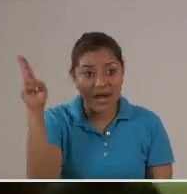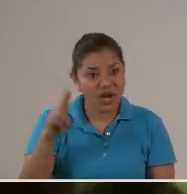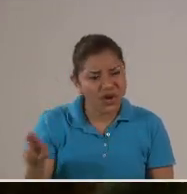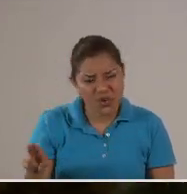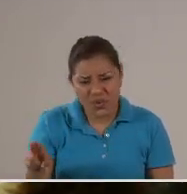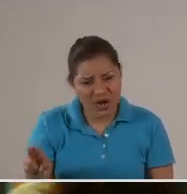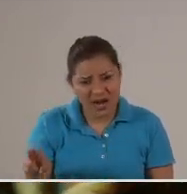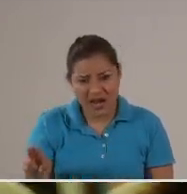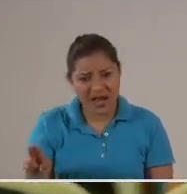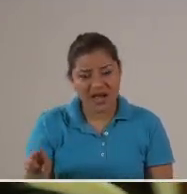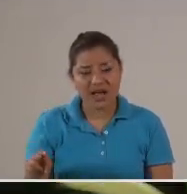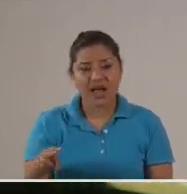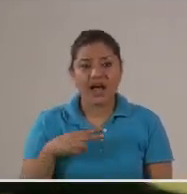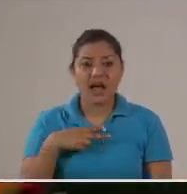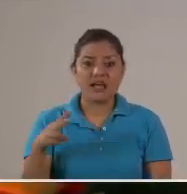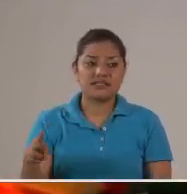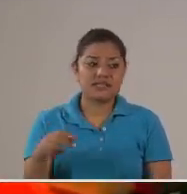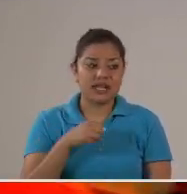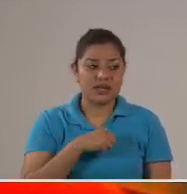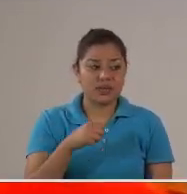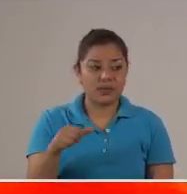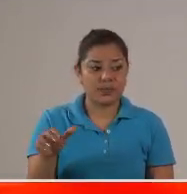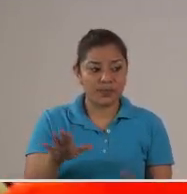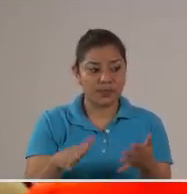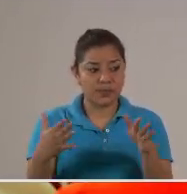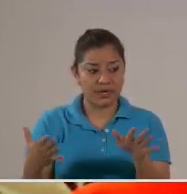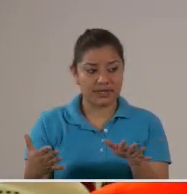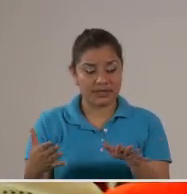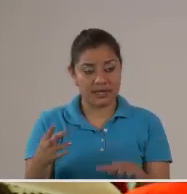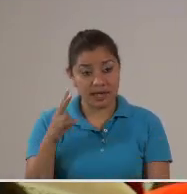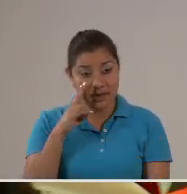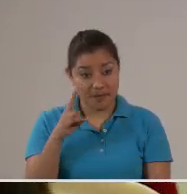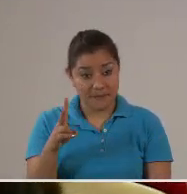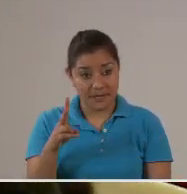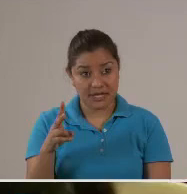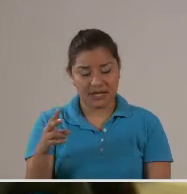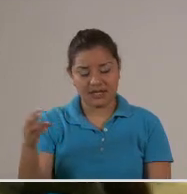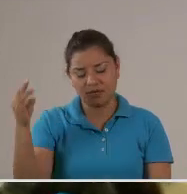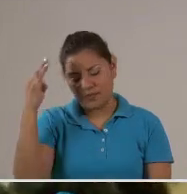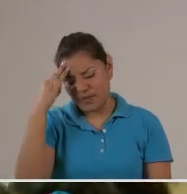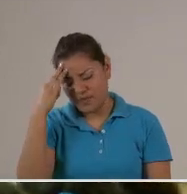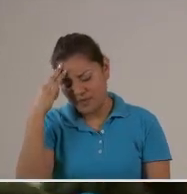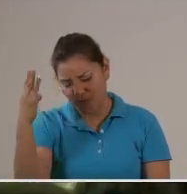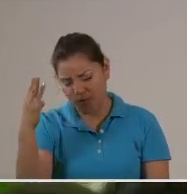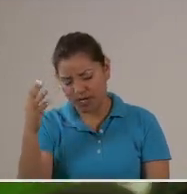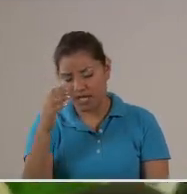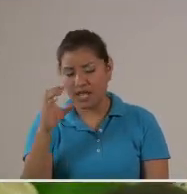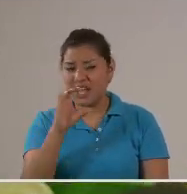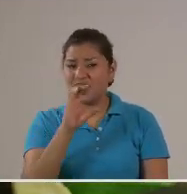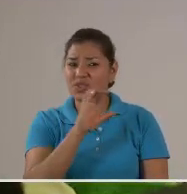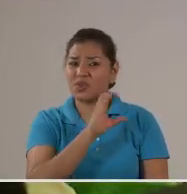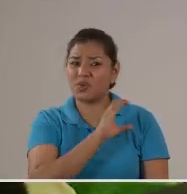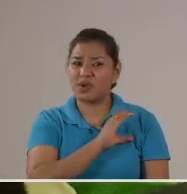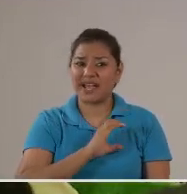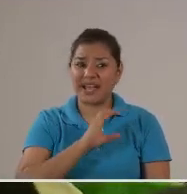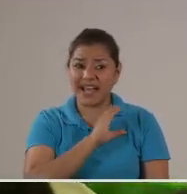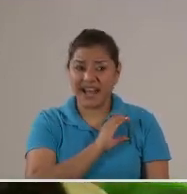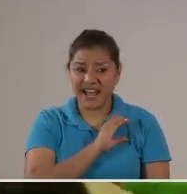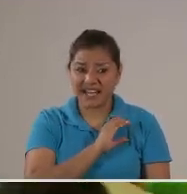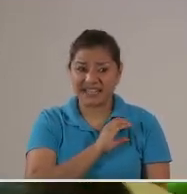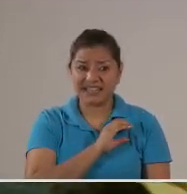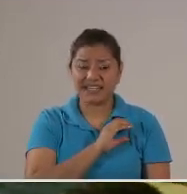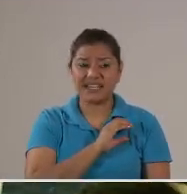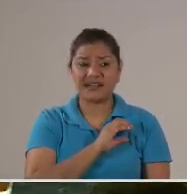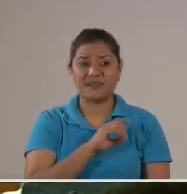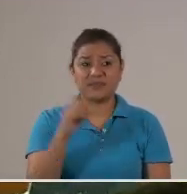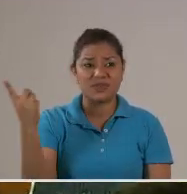tu alma nunca ha estado muerta si no mira mira tus sentimientos tu intelecto tu memoria tu carácter etcétera eso